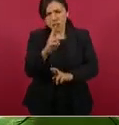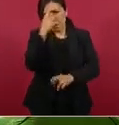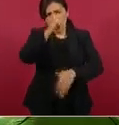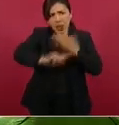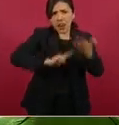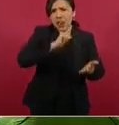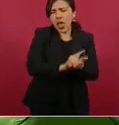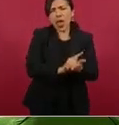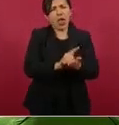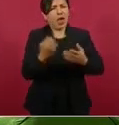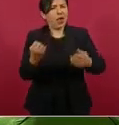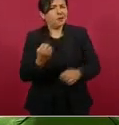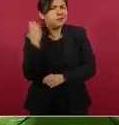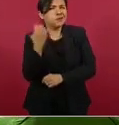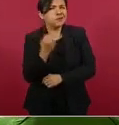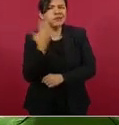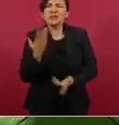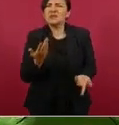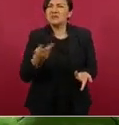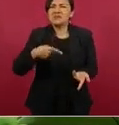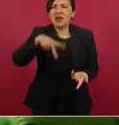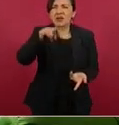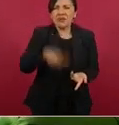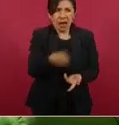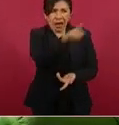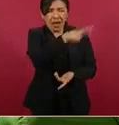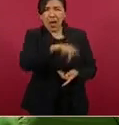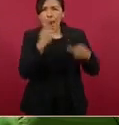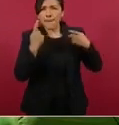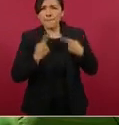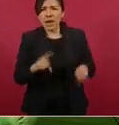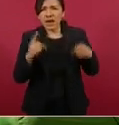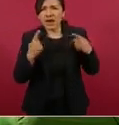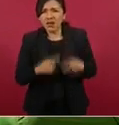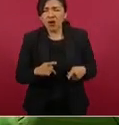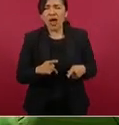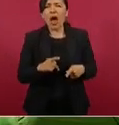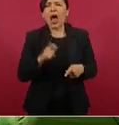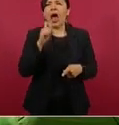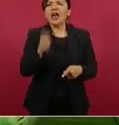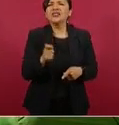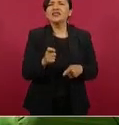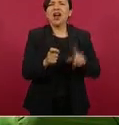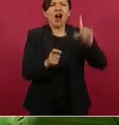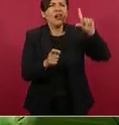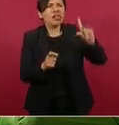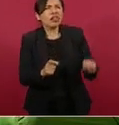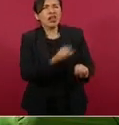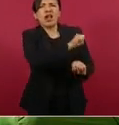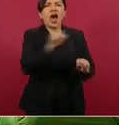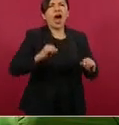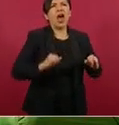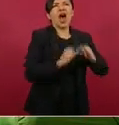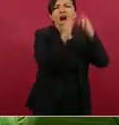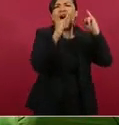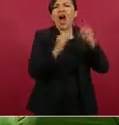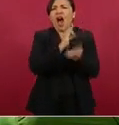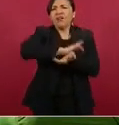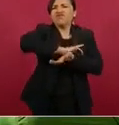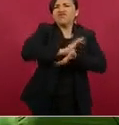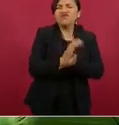legalidad. Lo cierto es que estos personajes no solo están envileciendo a las instituciones,